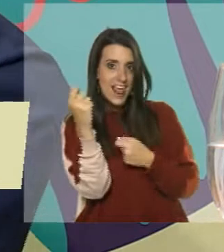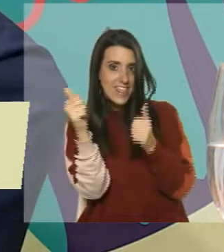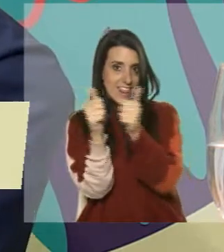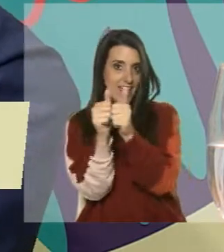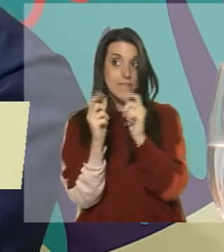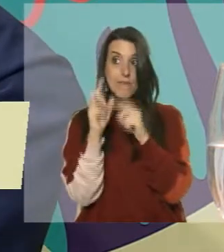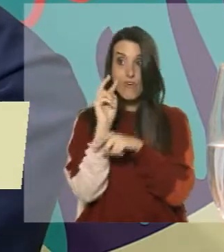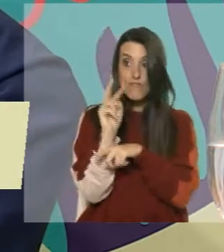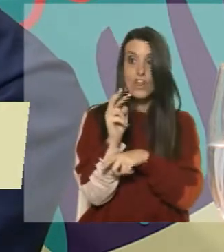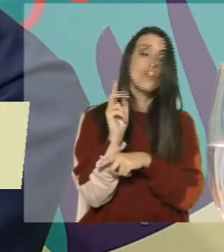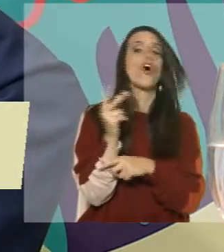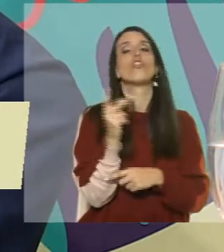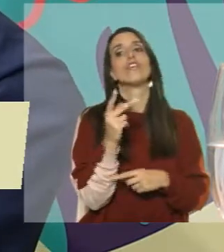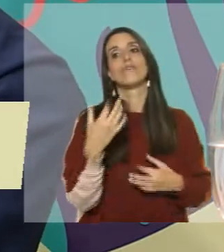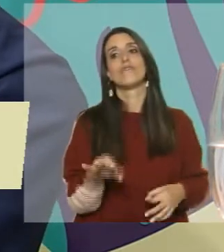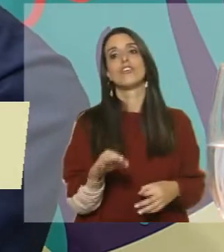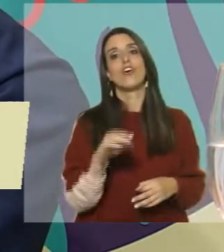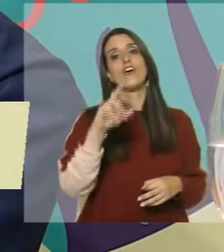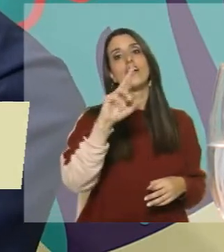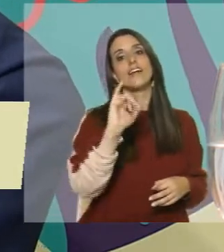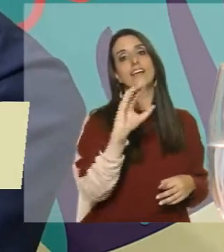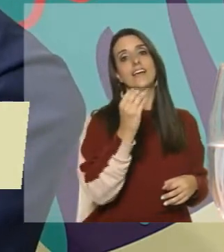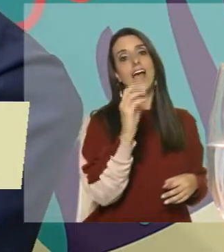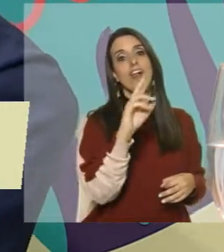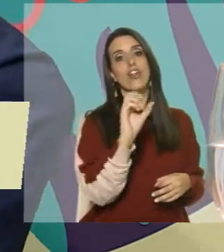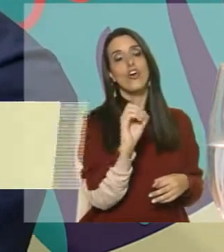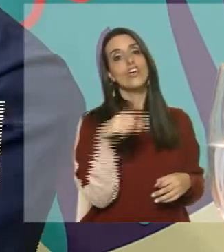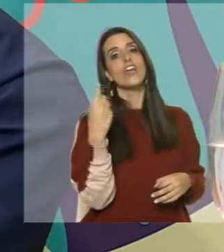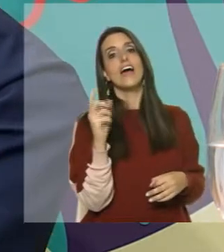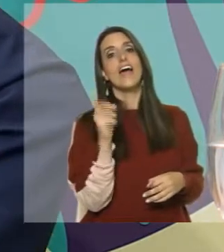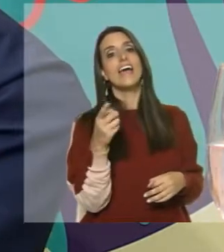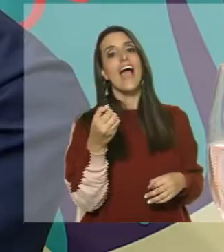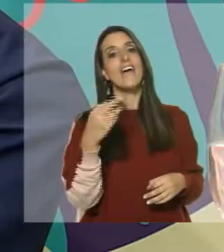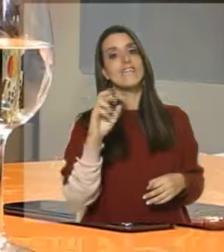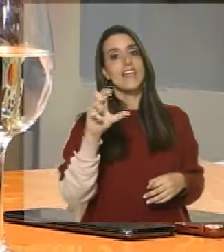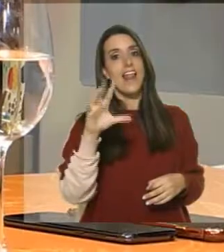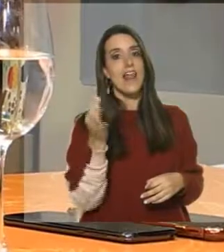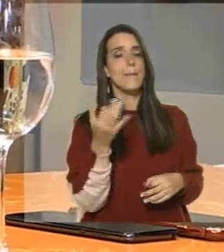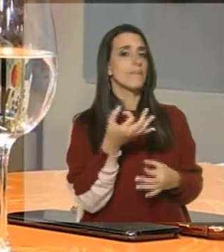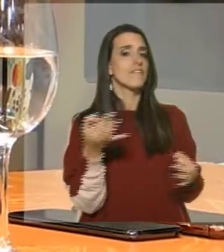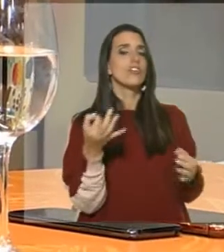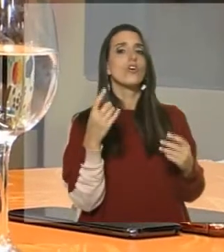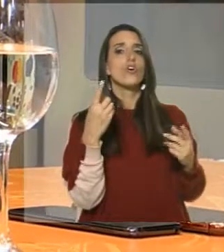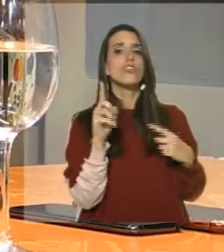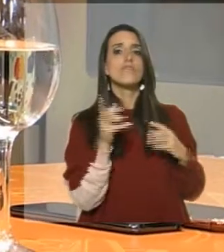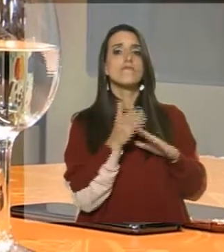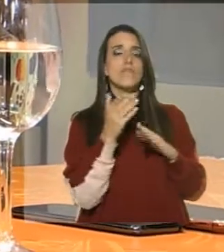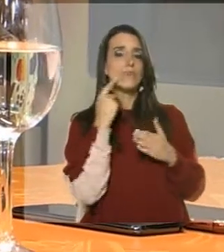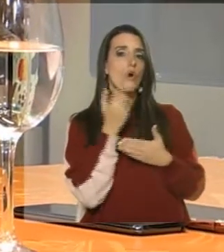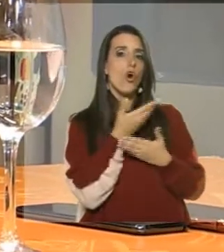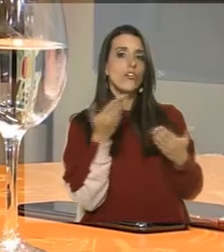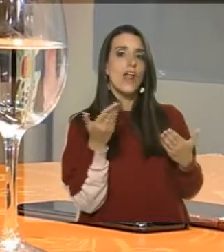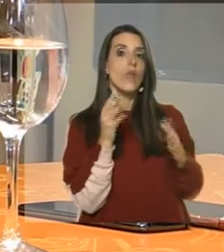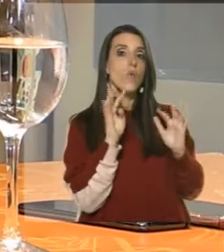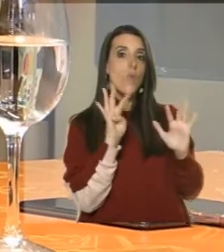disfrutar. Ricardo y Gabriela. Ricardo Carrasco y Gabriela Fagundes. Unos genios. Una maravilla. Y todo este espectáculo se va a estar realizando entonces, como decíamos, el